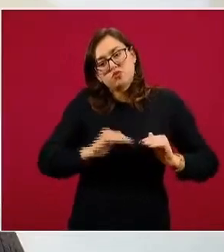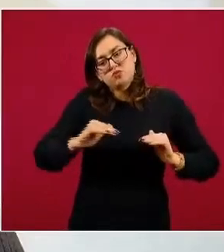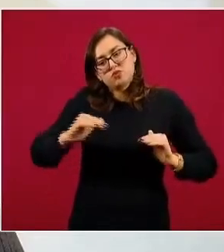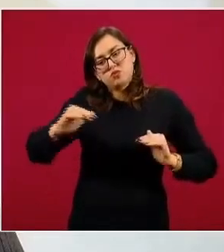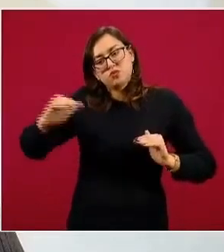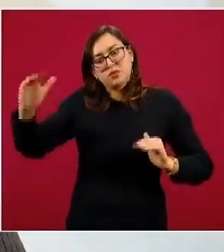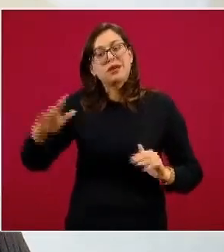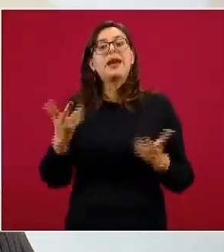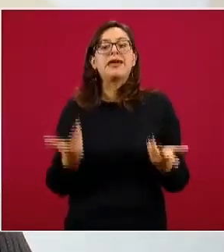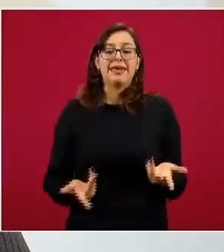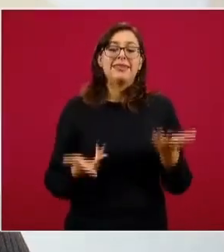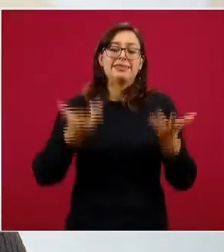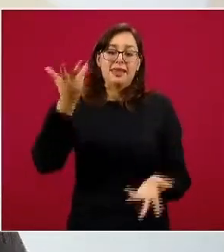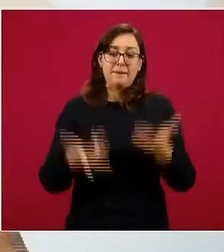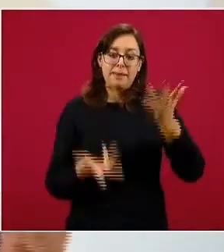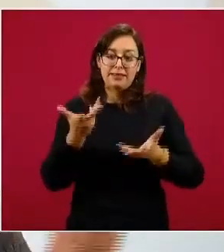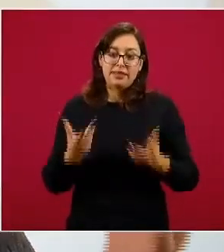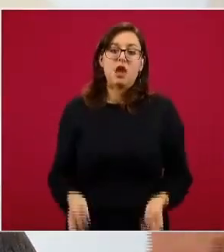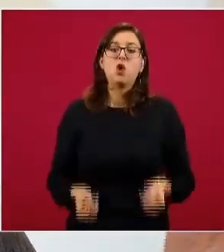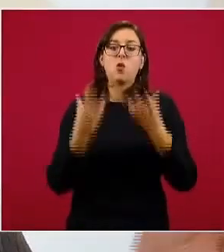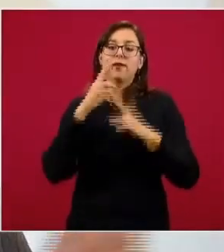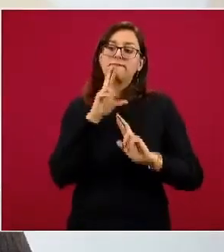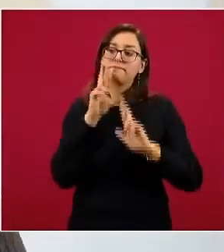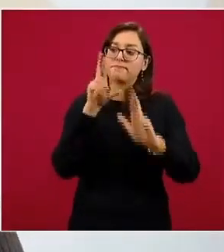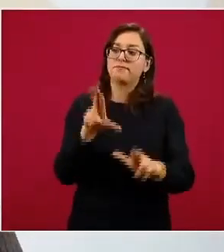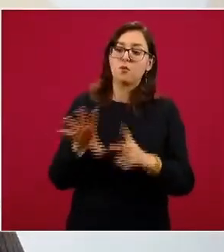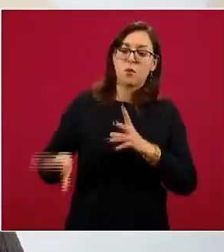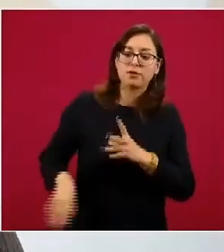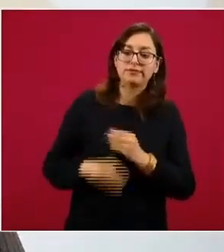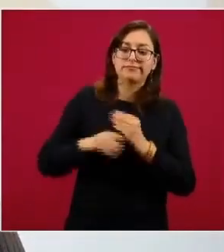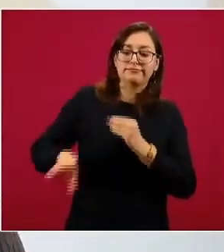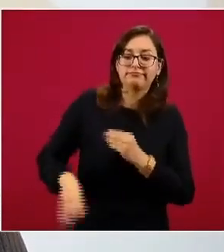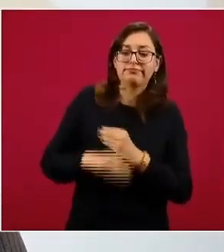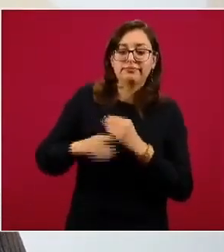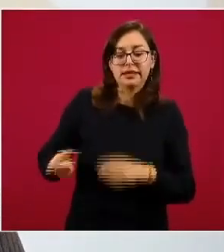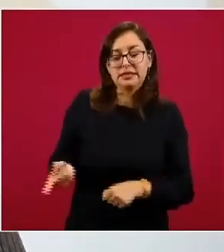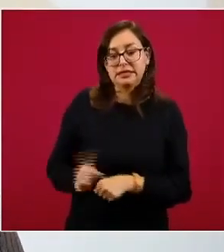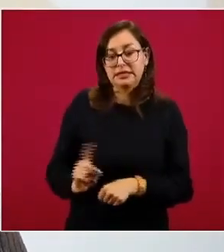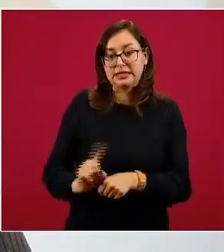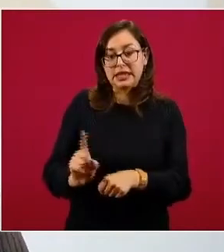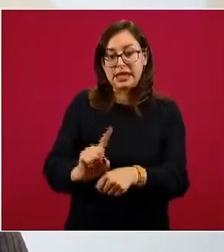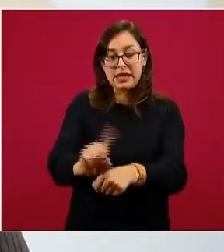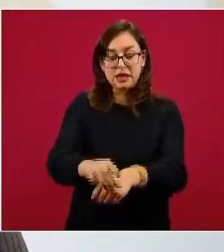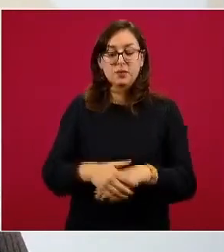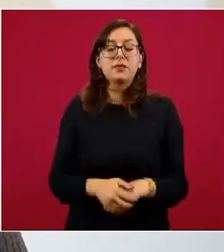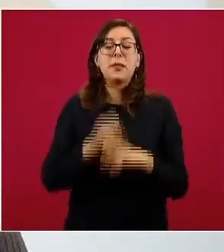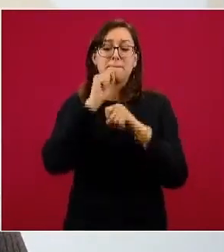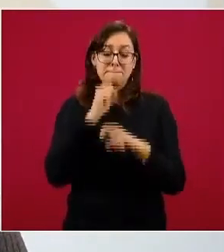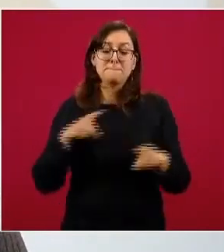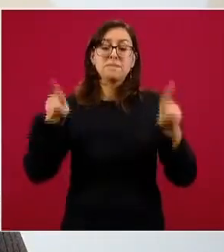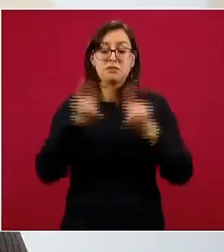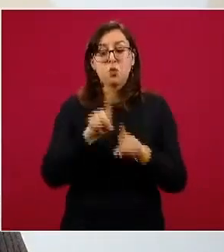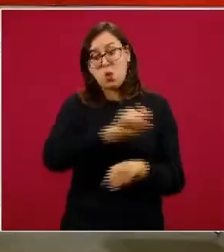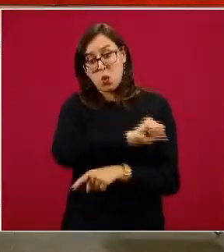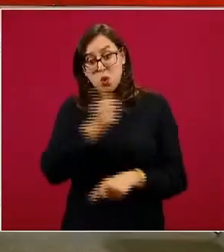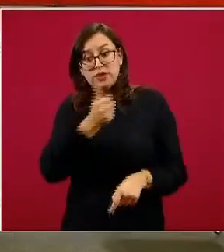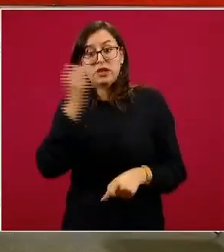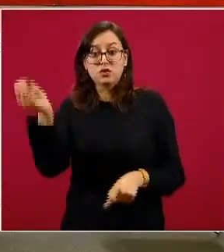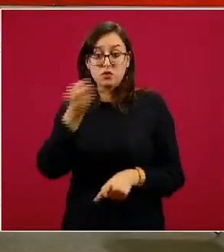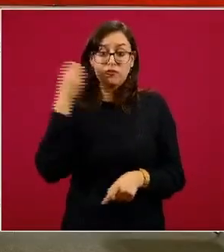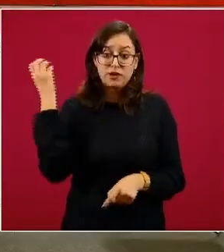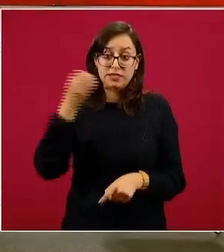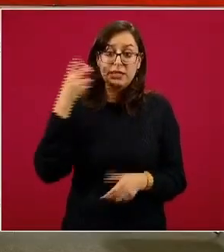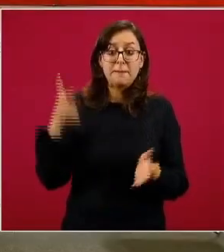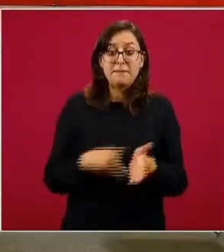cantidad de resultados positivos que se vayan emitiendo día con día. Como lo hemos comentado también en conferencias previas,